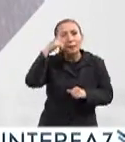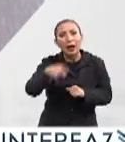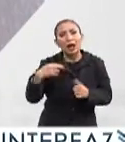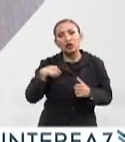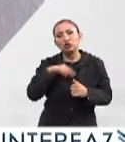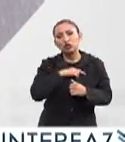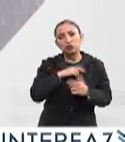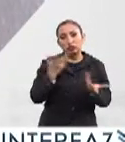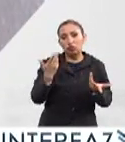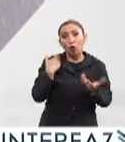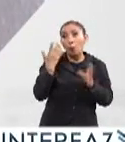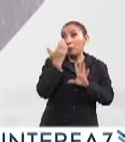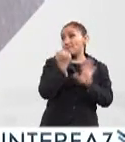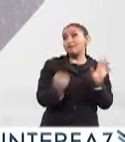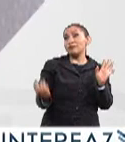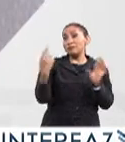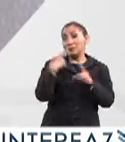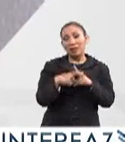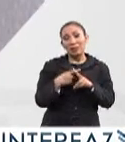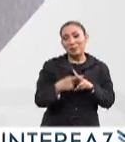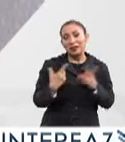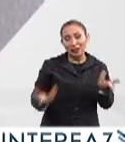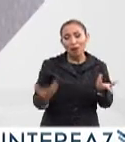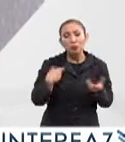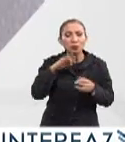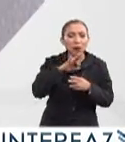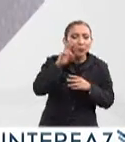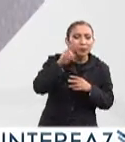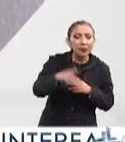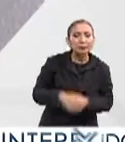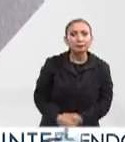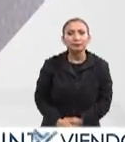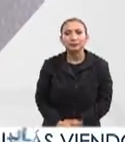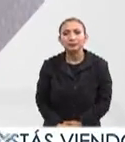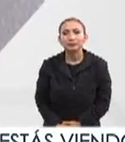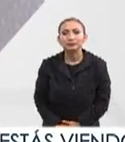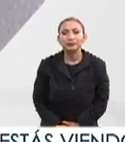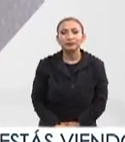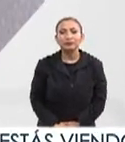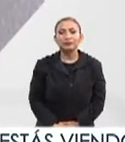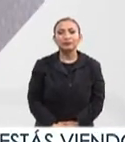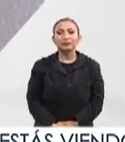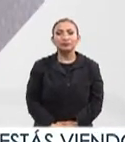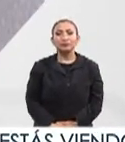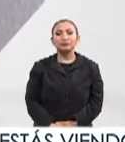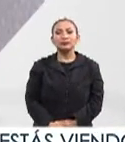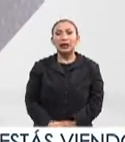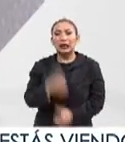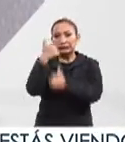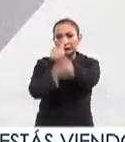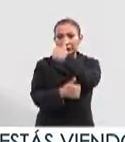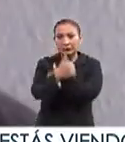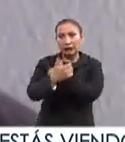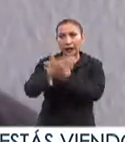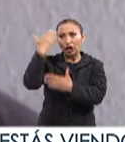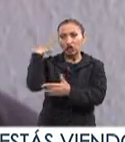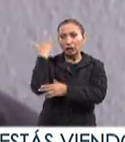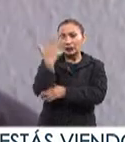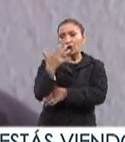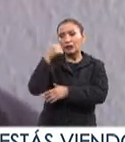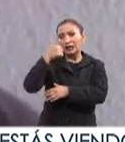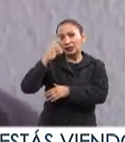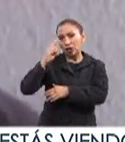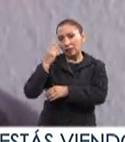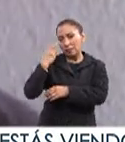que nosotros que no somos tan matemáticos lo podamos seguir. Sí, bueno, el torneo se celebró el 5 y